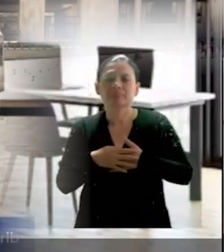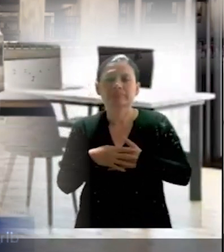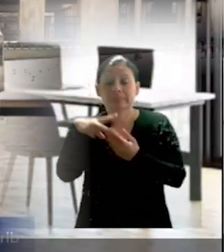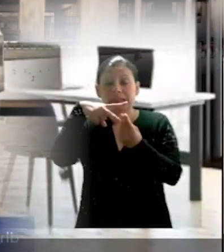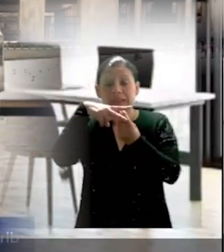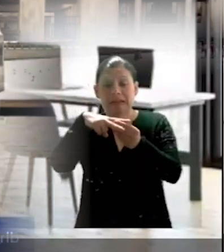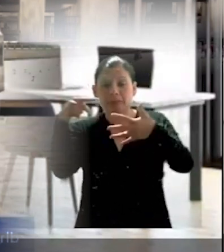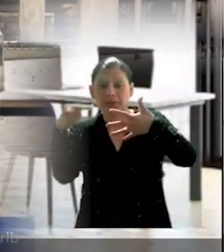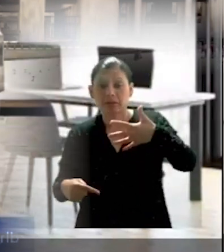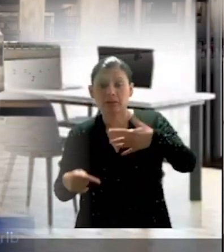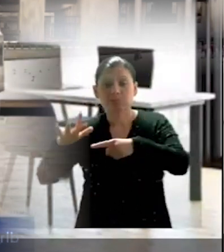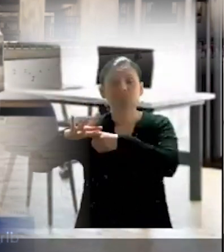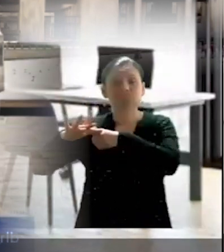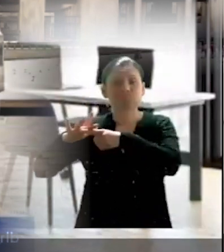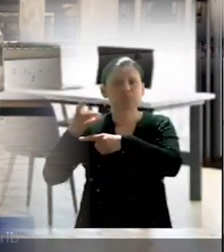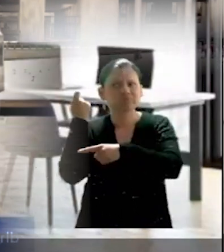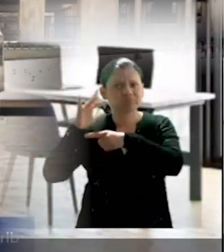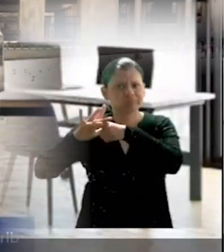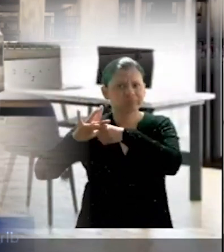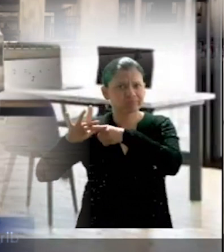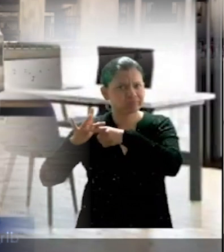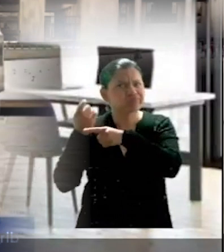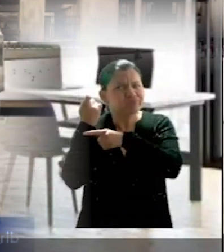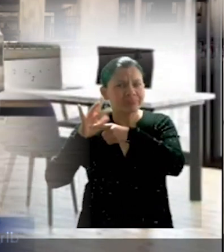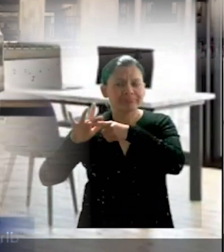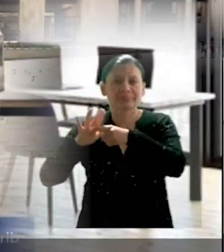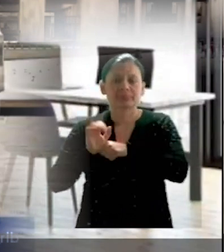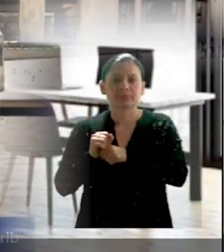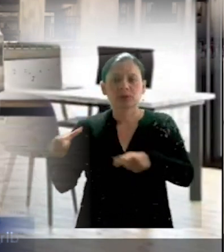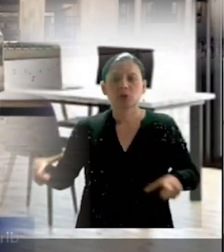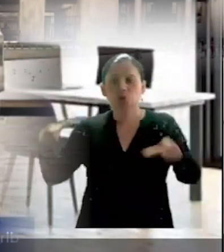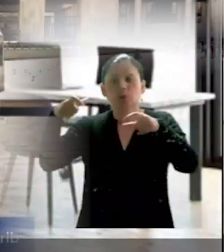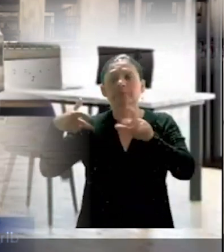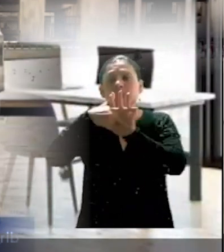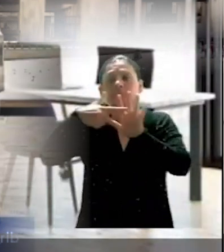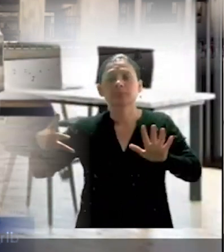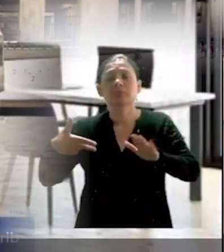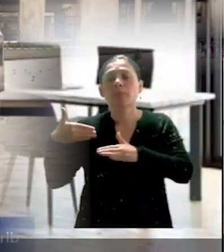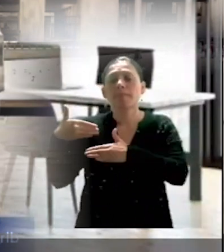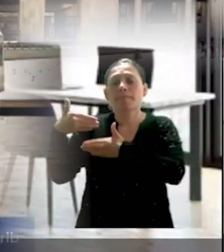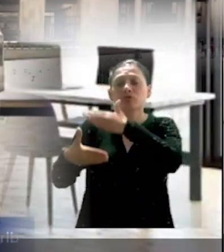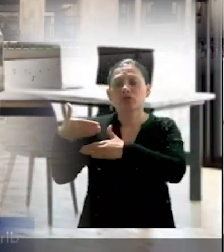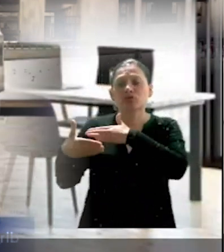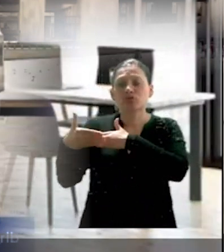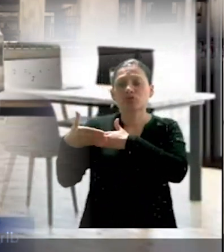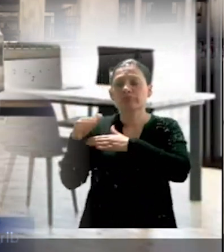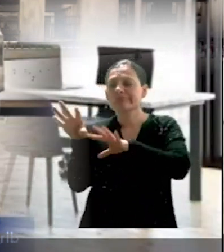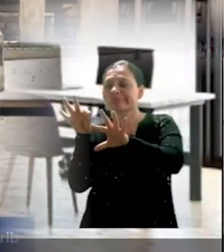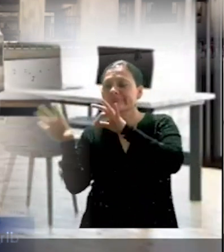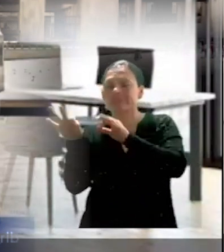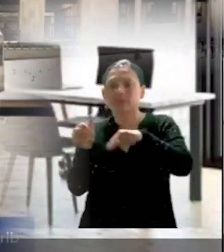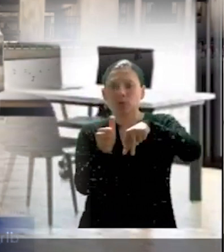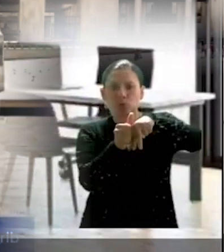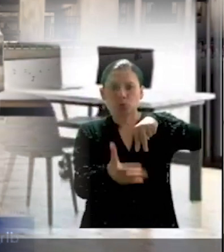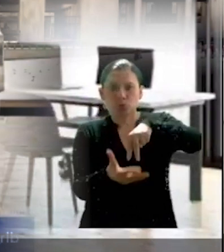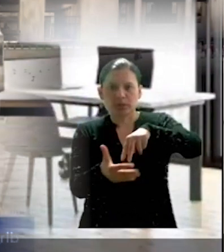recientemente o mucho más recientemente la Corte Constitucional en los procesos de selección de tutela. Ciertamente, esos pasos y